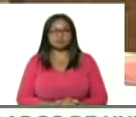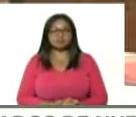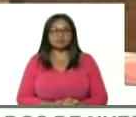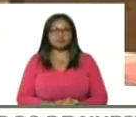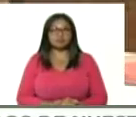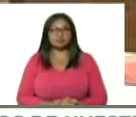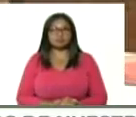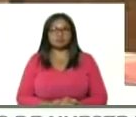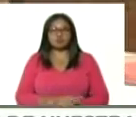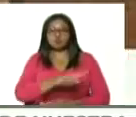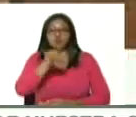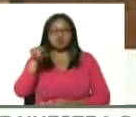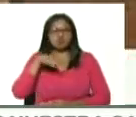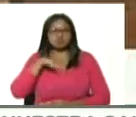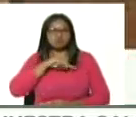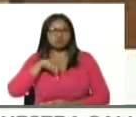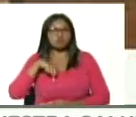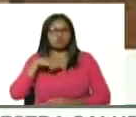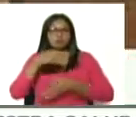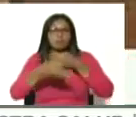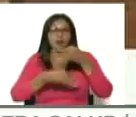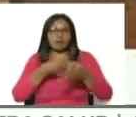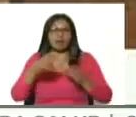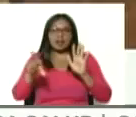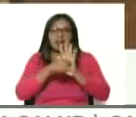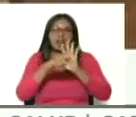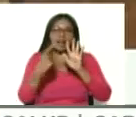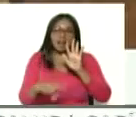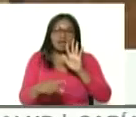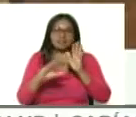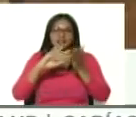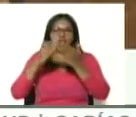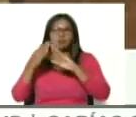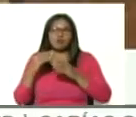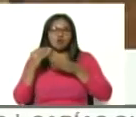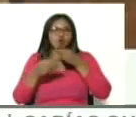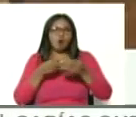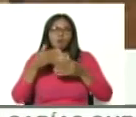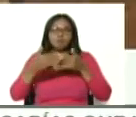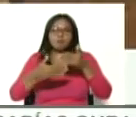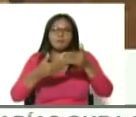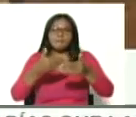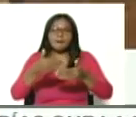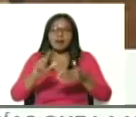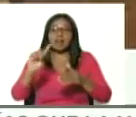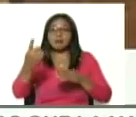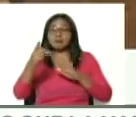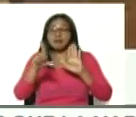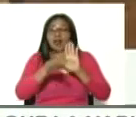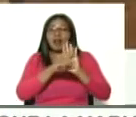vamos a hablar cómo está la ley orgánica de las comunas, cómo va. Es la primera ley